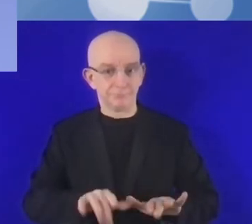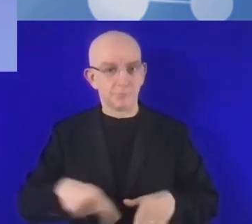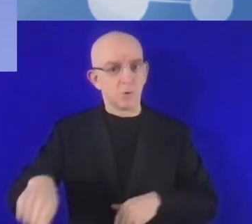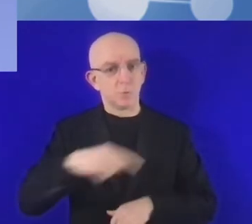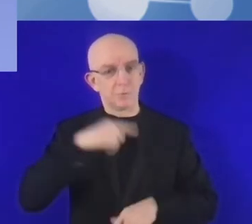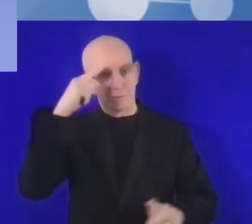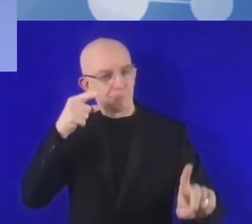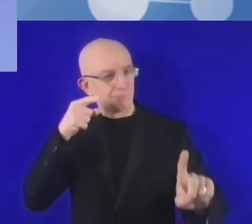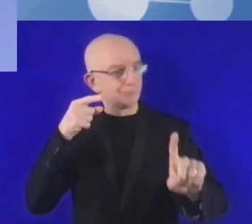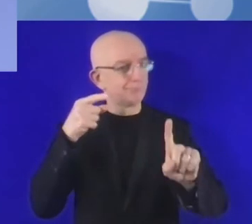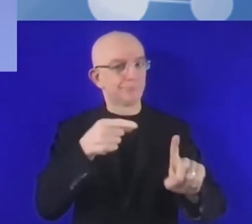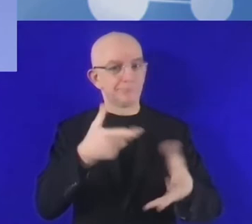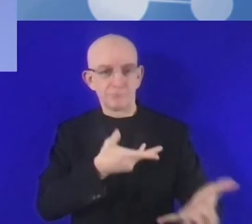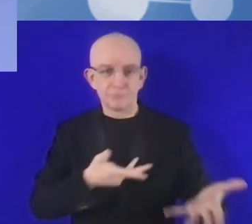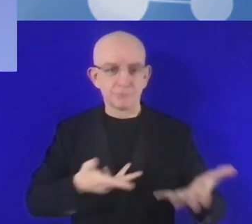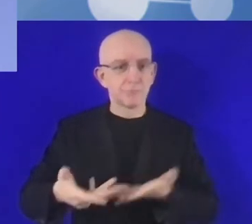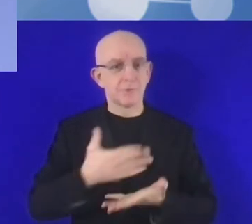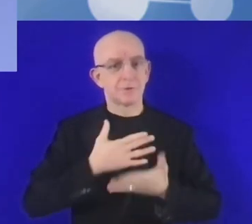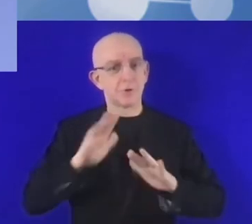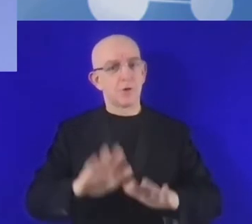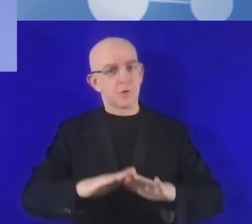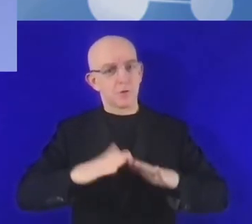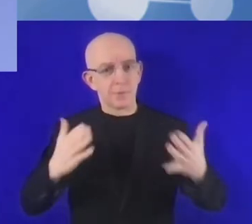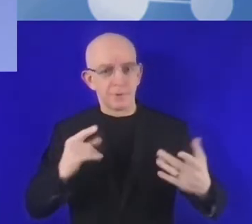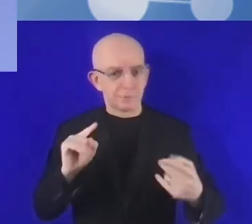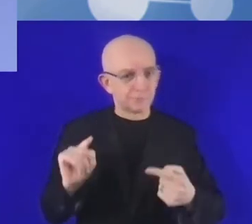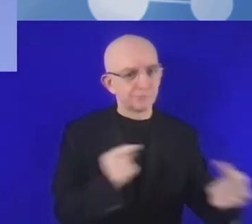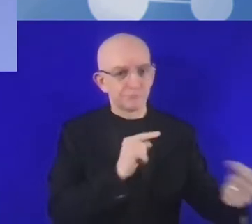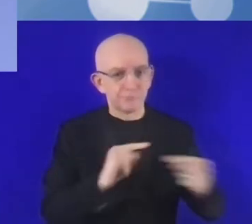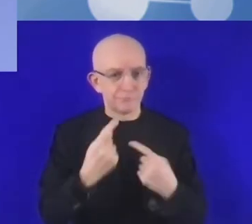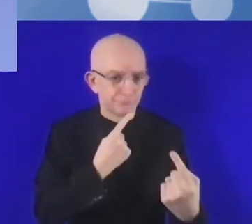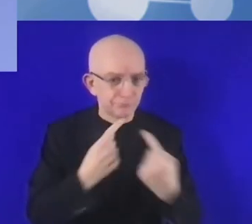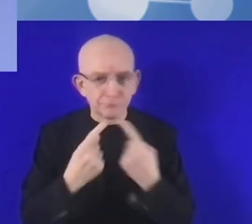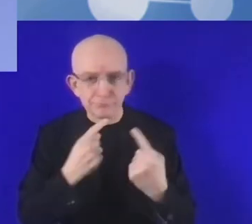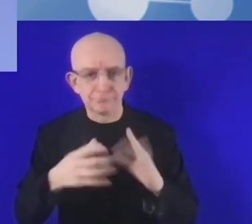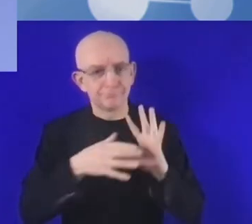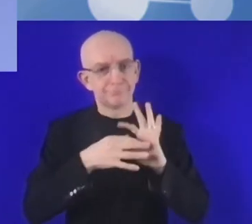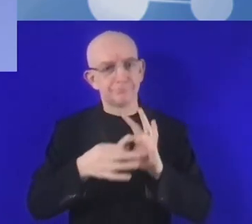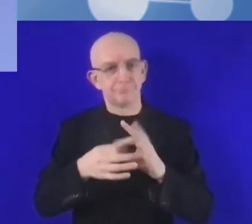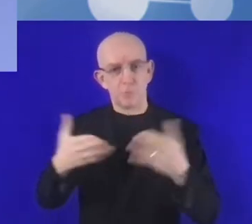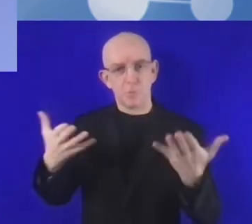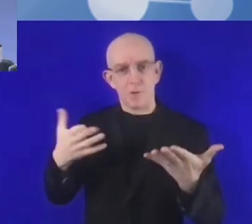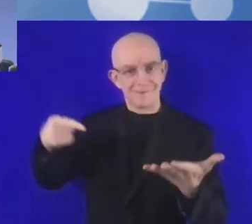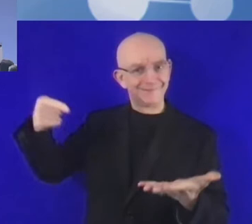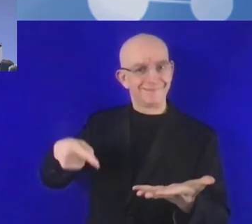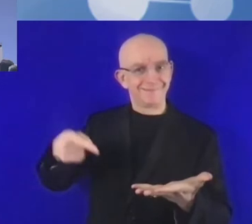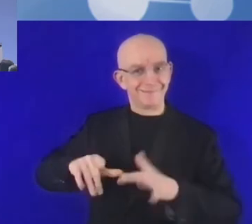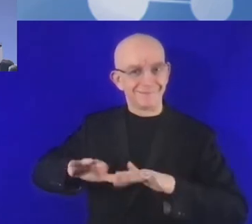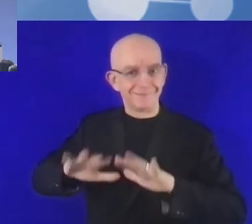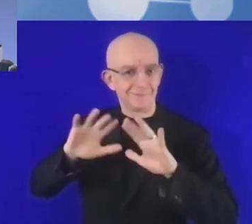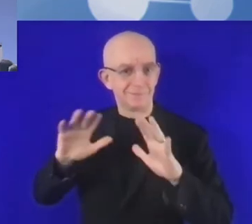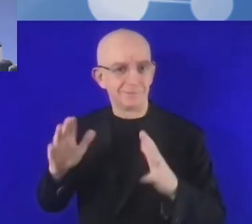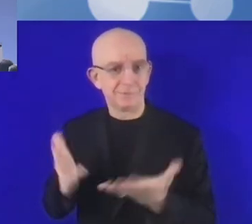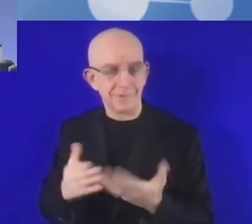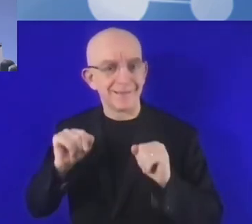un foro, una plataforma de intercambio de opiniones y puntos de vista sobre el futuro de Internet.